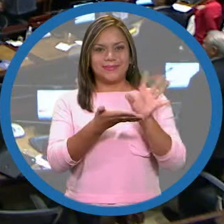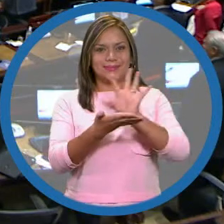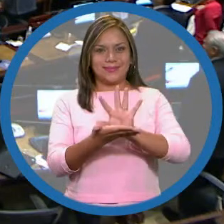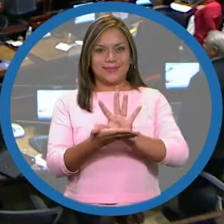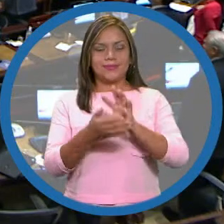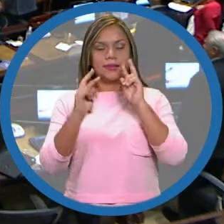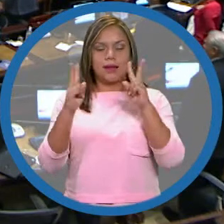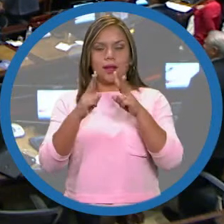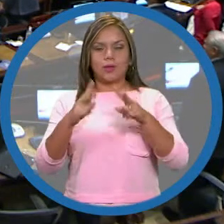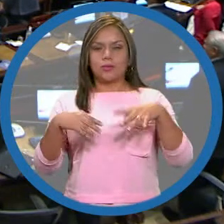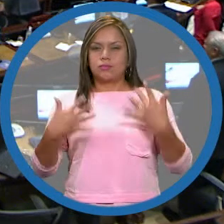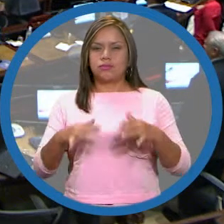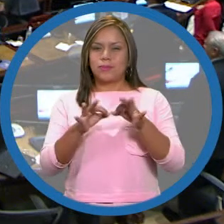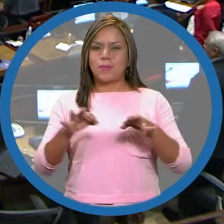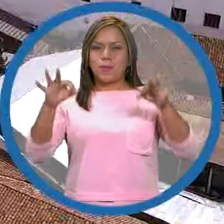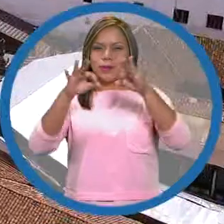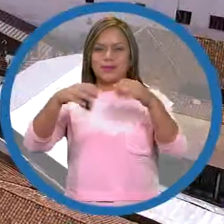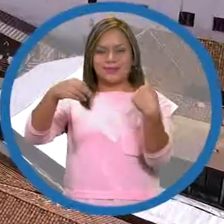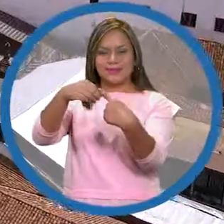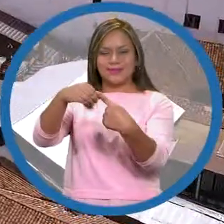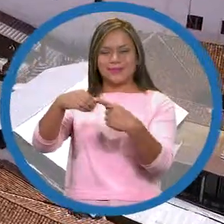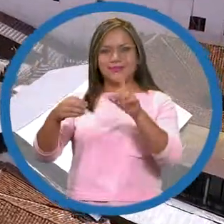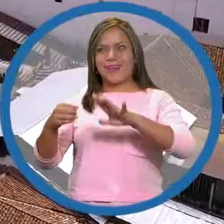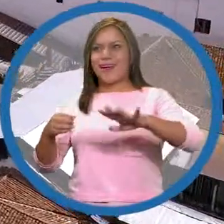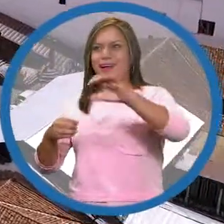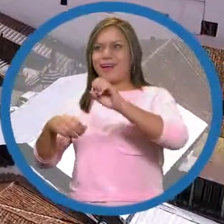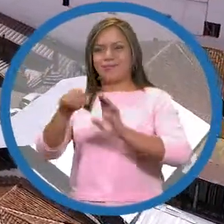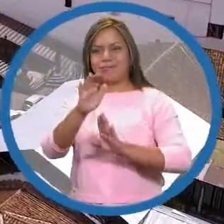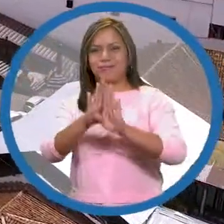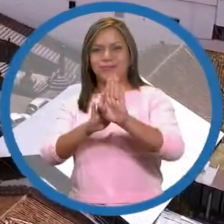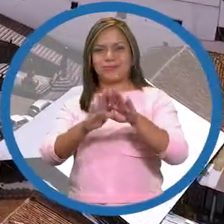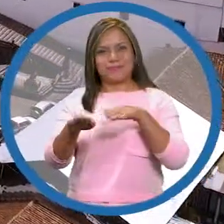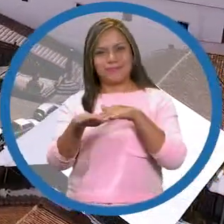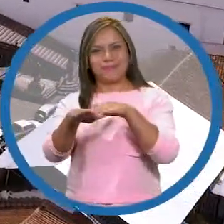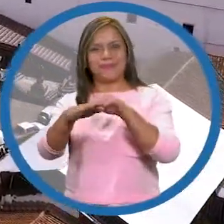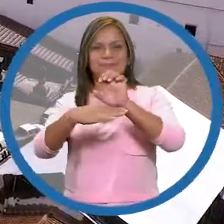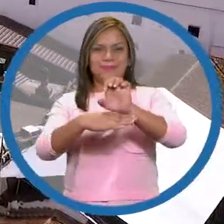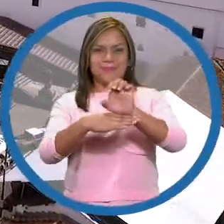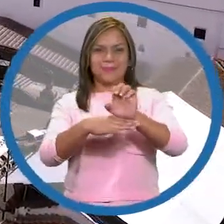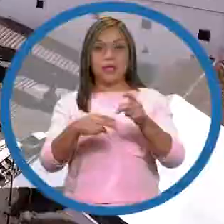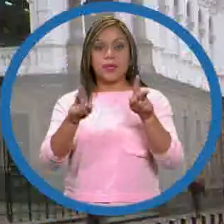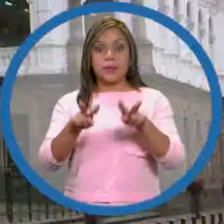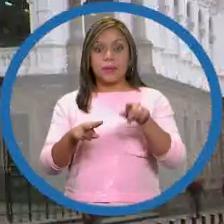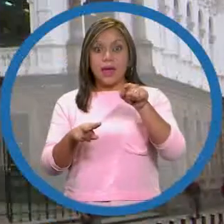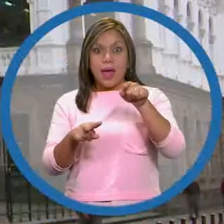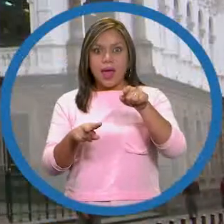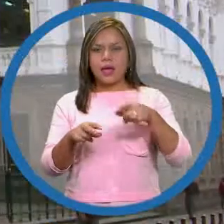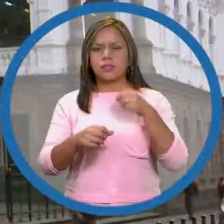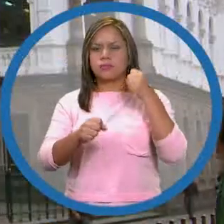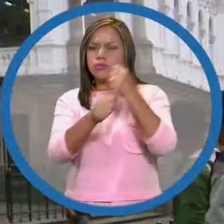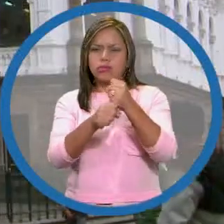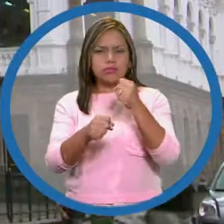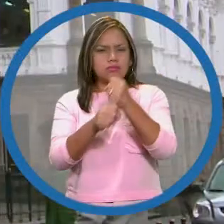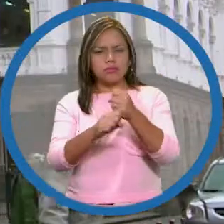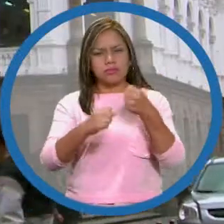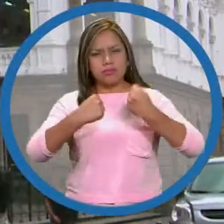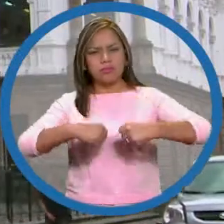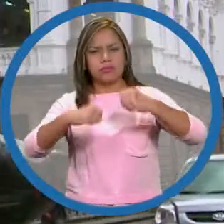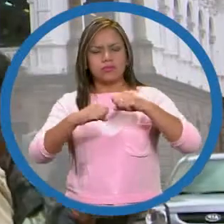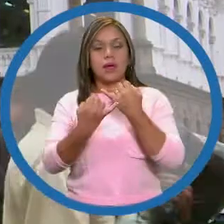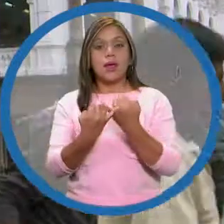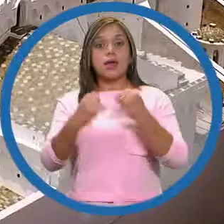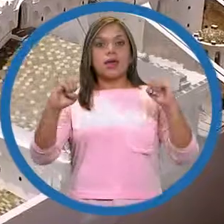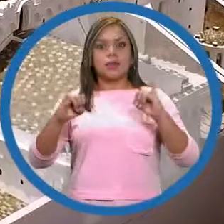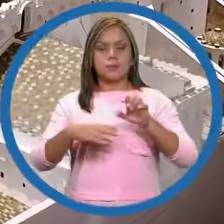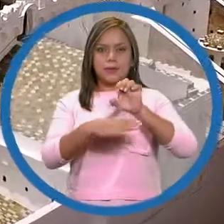La Asamblea reconoció la importancia de Quito en el desarrollo de Ecuador y la relevancia histórica en el proceso independentista de Ecuador y